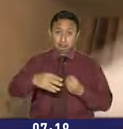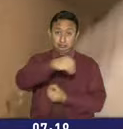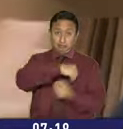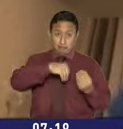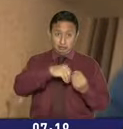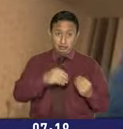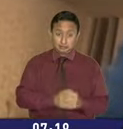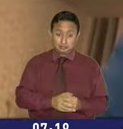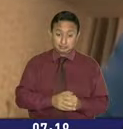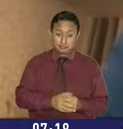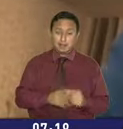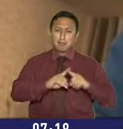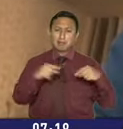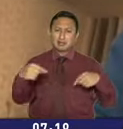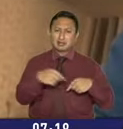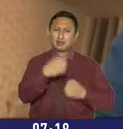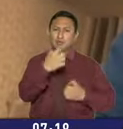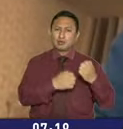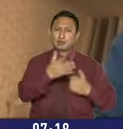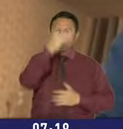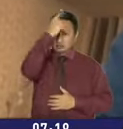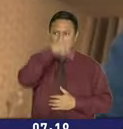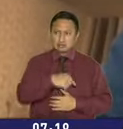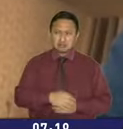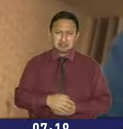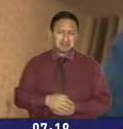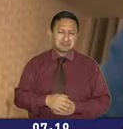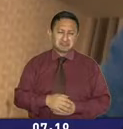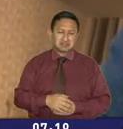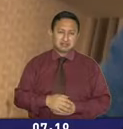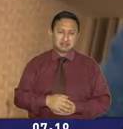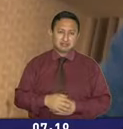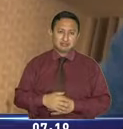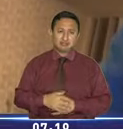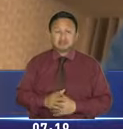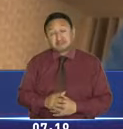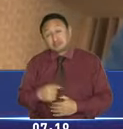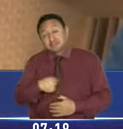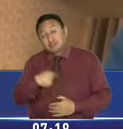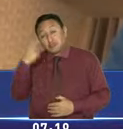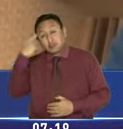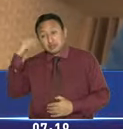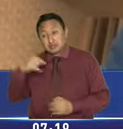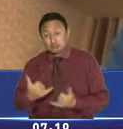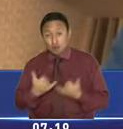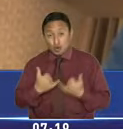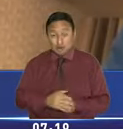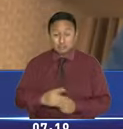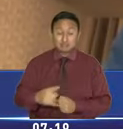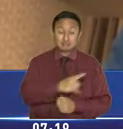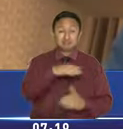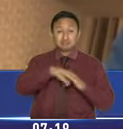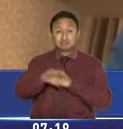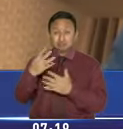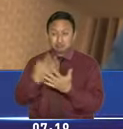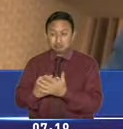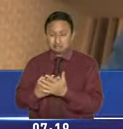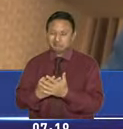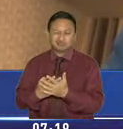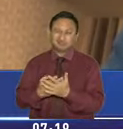la resolución del caso. Yo creo que es, digamos, ya es muy difícil que el señor Glass vuelva a la cárcel hasta que se resuelva